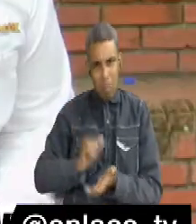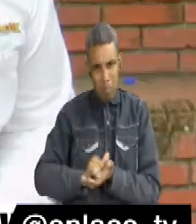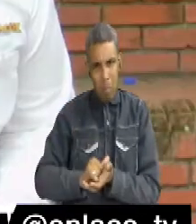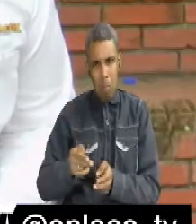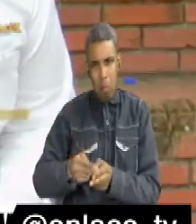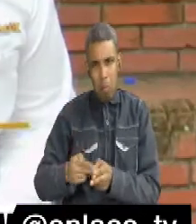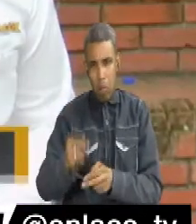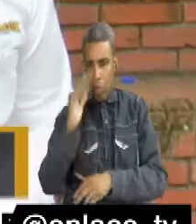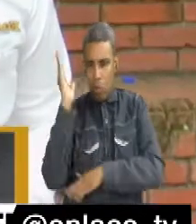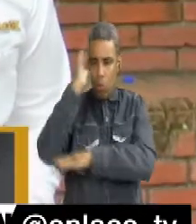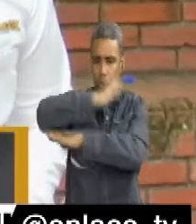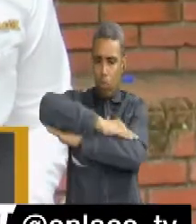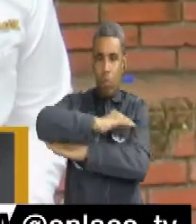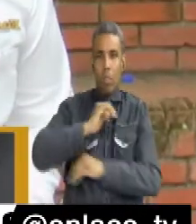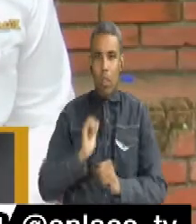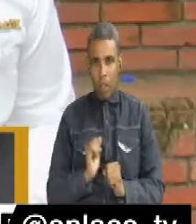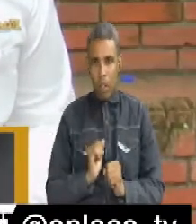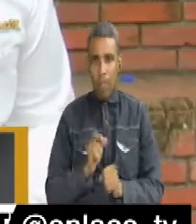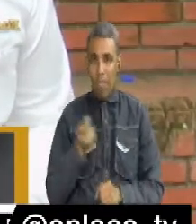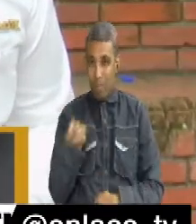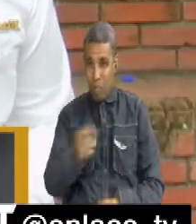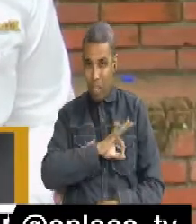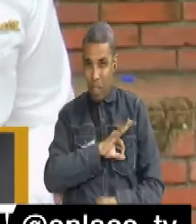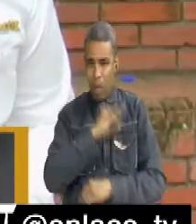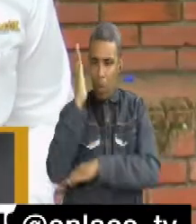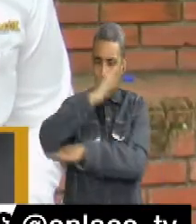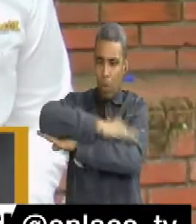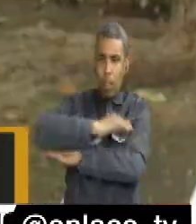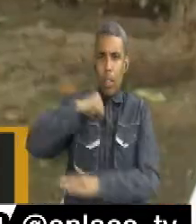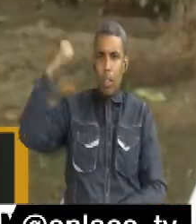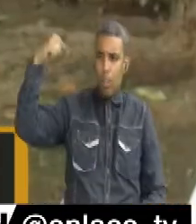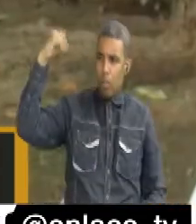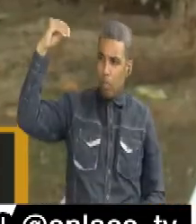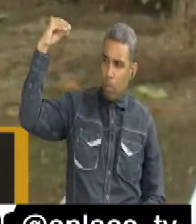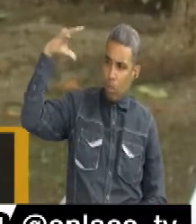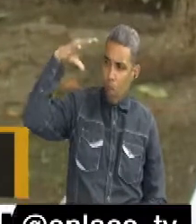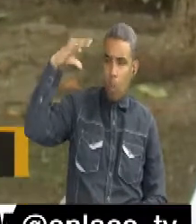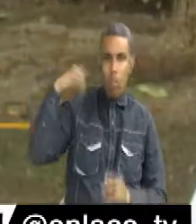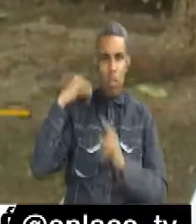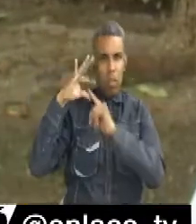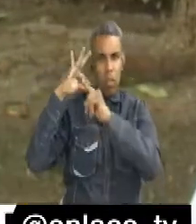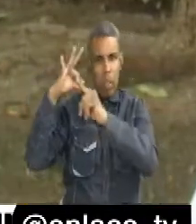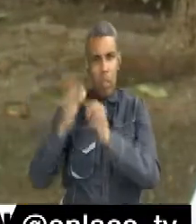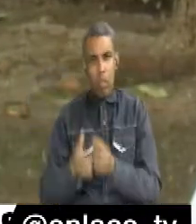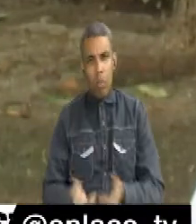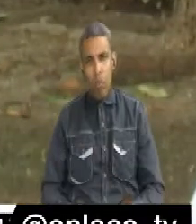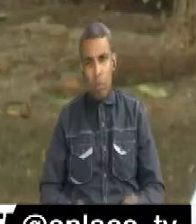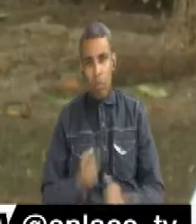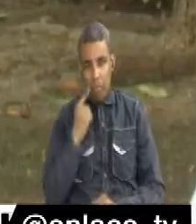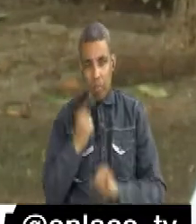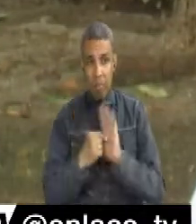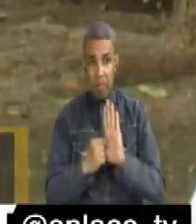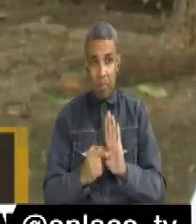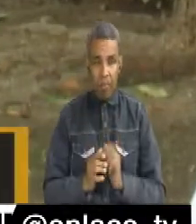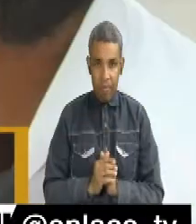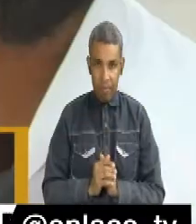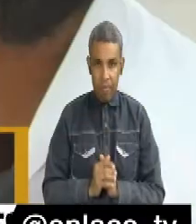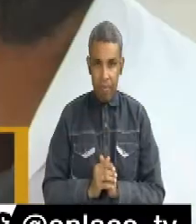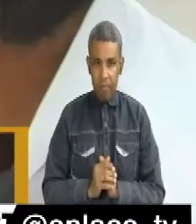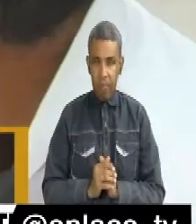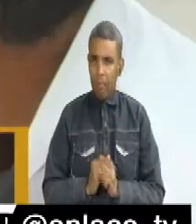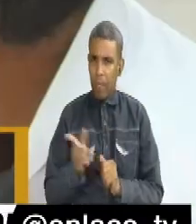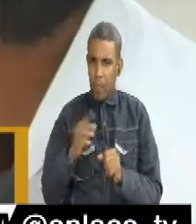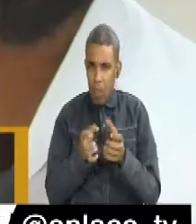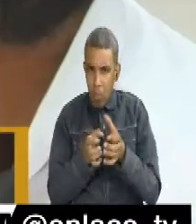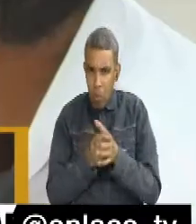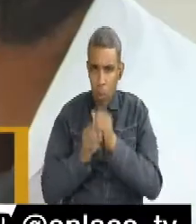Este sábado la Junta de Acción Comunal del Barrio Cincuentenario en la Comuna 4 de la ciudad, en asocio con el grupo Carl Sagan, que lidera el profesor Ronald Chinchilla, celebrarán